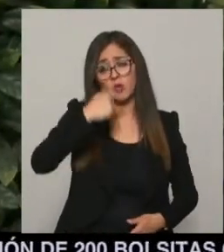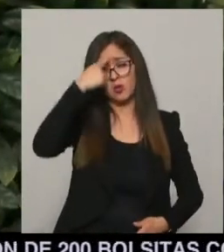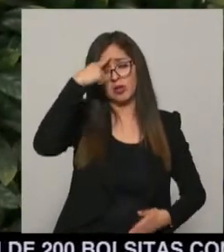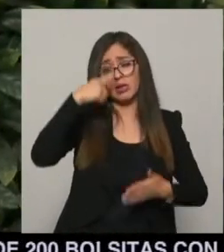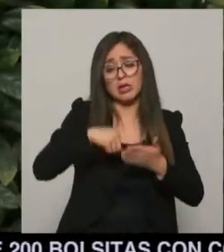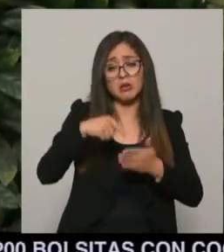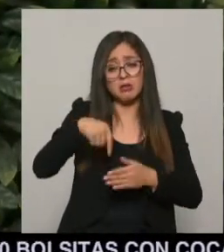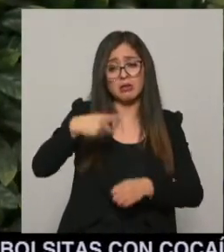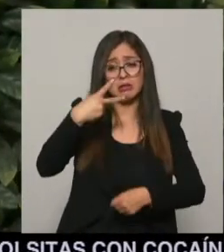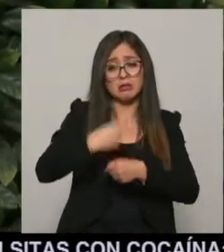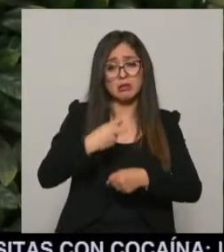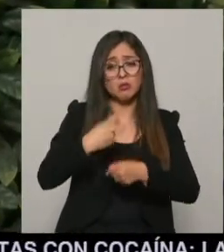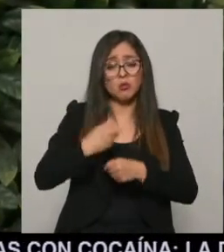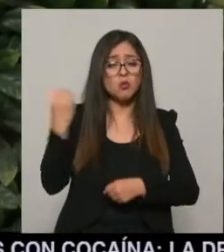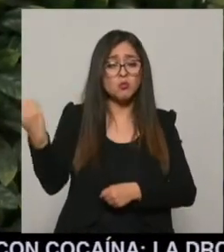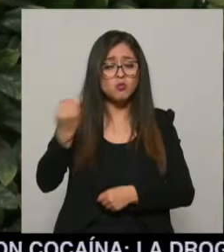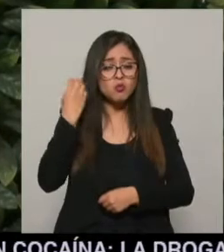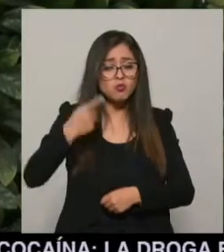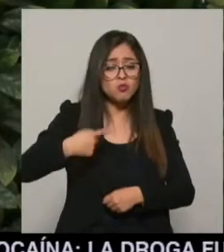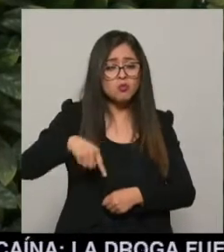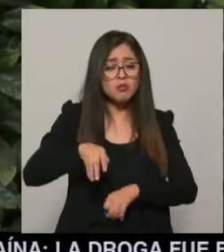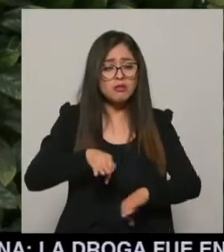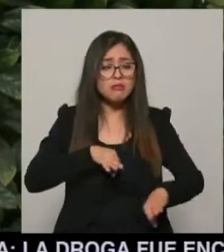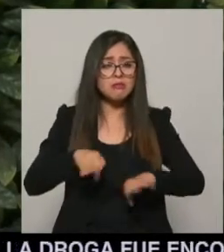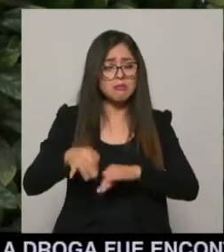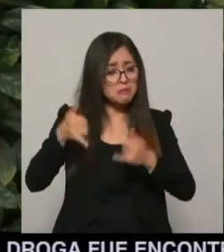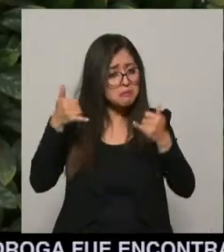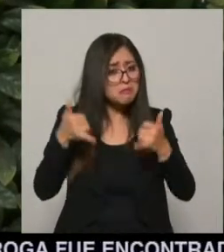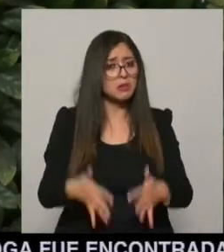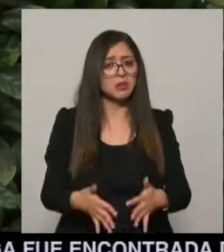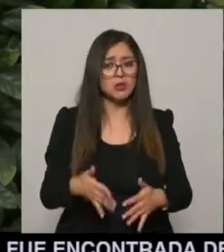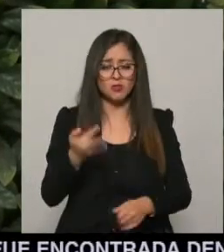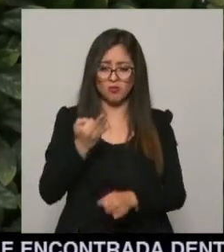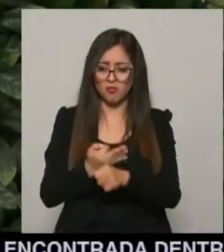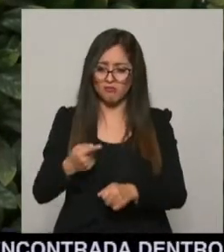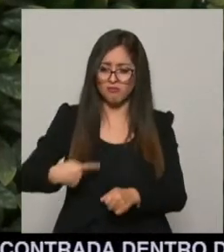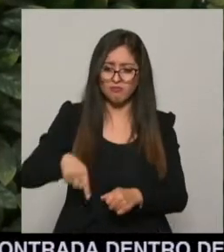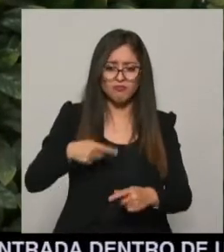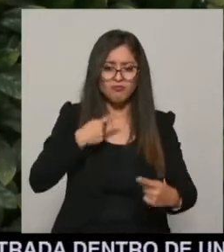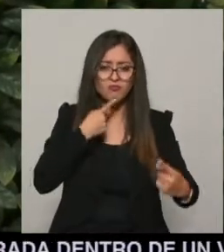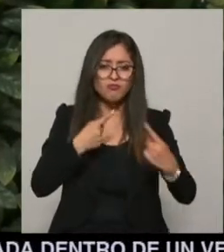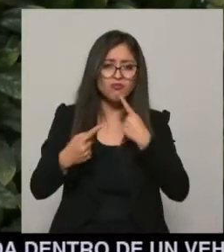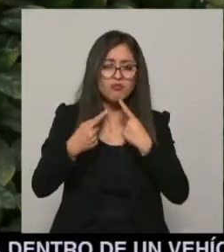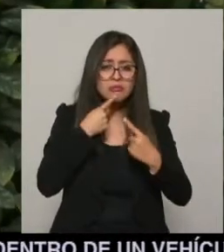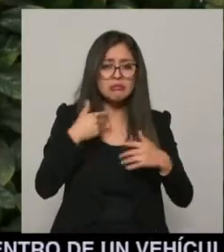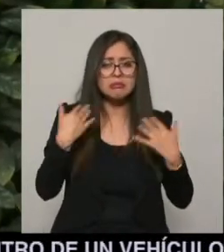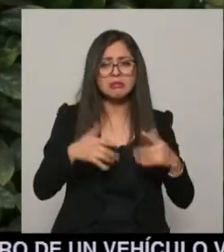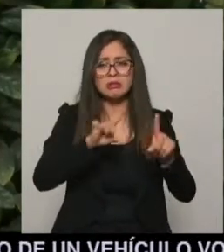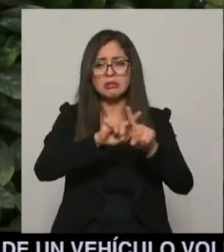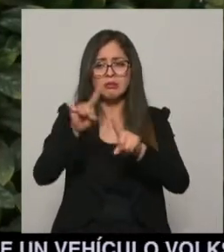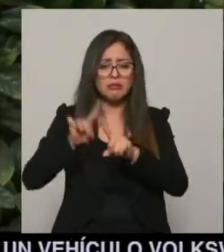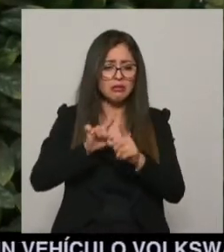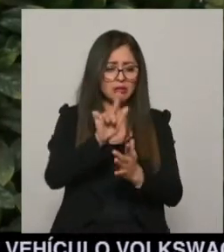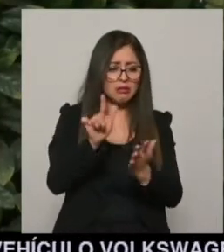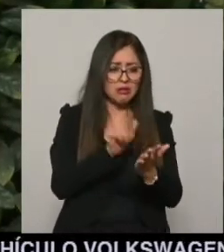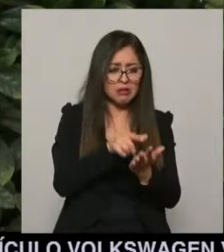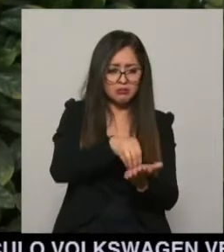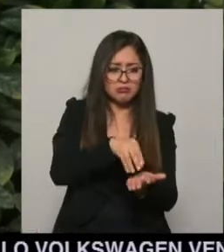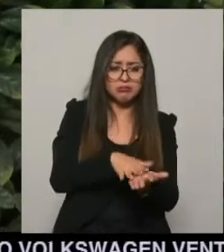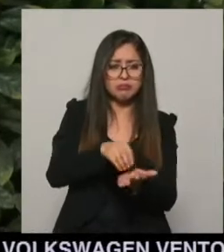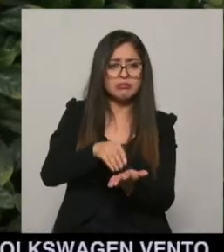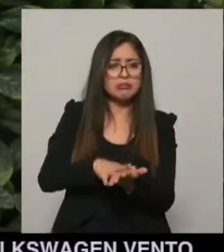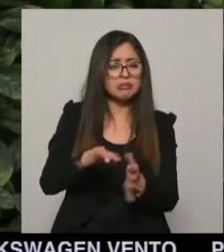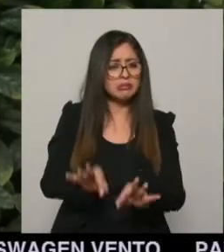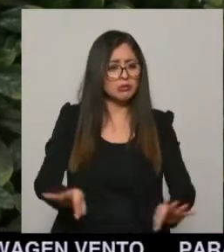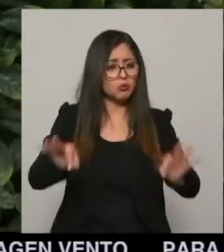de mucho trabajo. Como bien han mencionado los compañeros en la mesa, pues la ley de planeación es importantísima. Hay